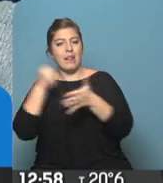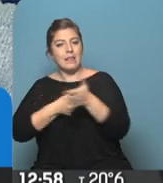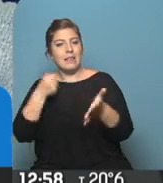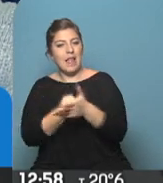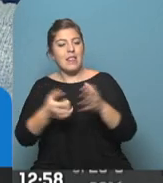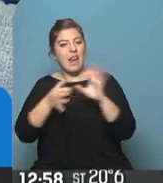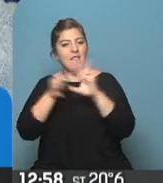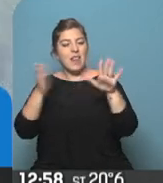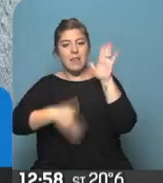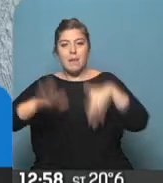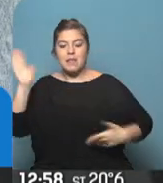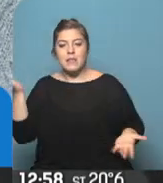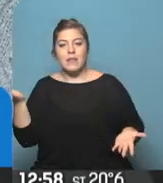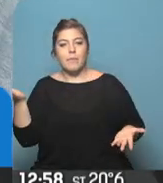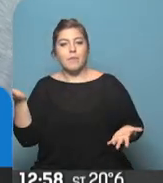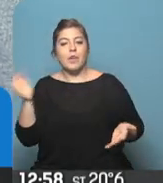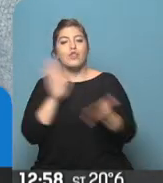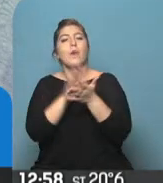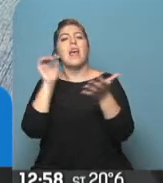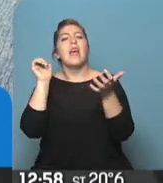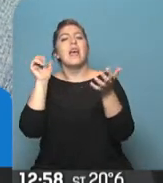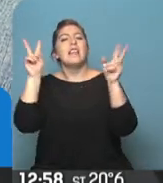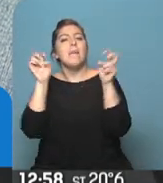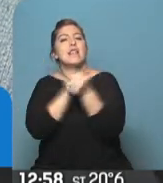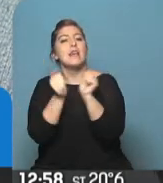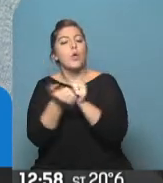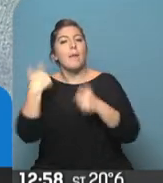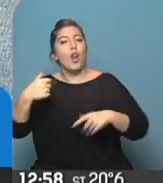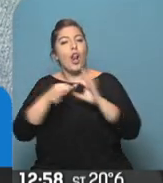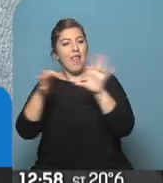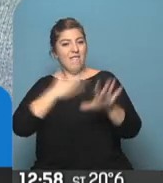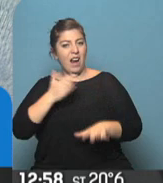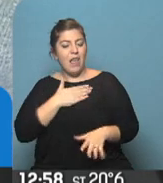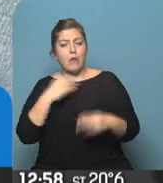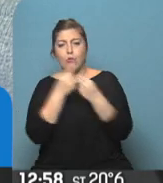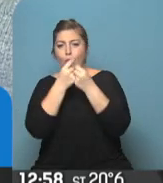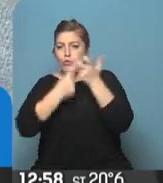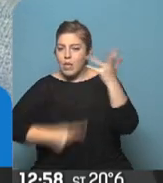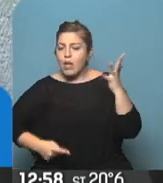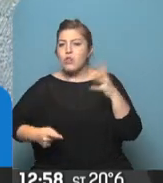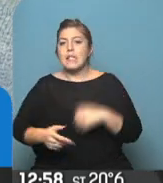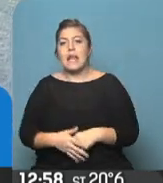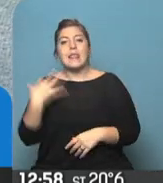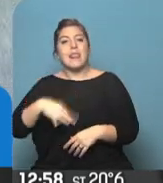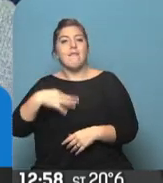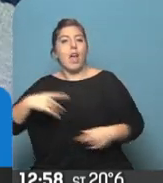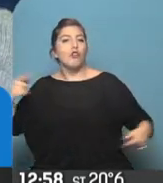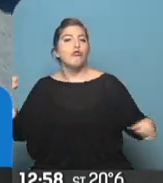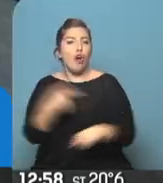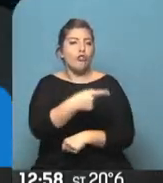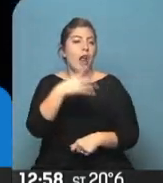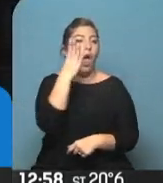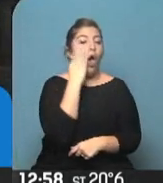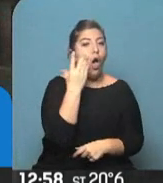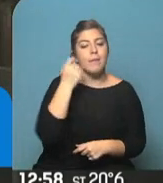sobre todo en lo sexual digamos pero su libertad en muchos aspectos le lleva a oponerse a los hombres